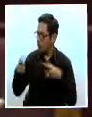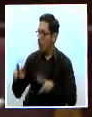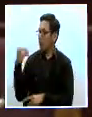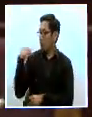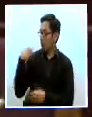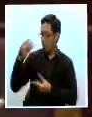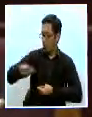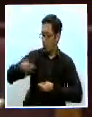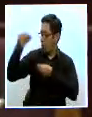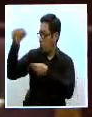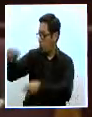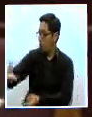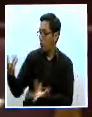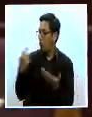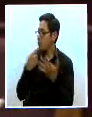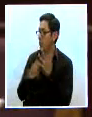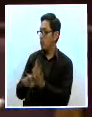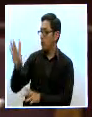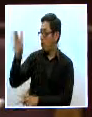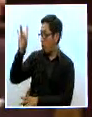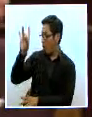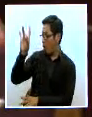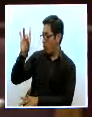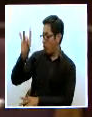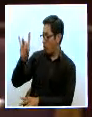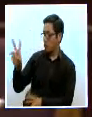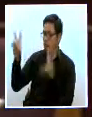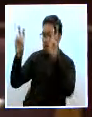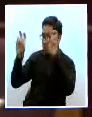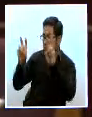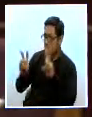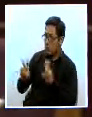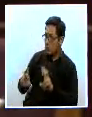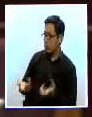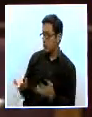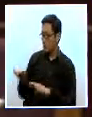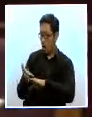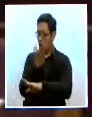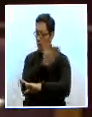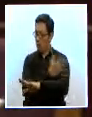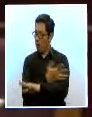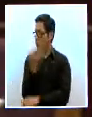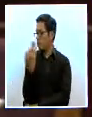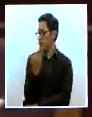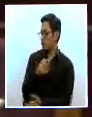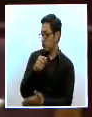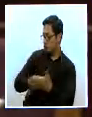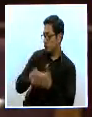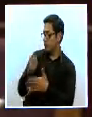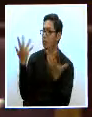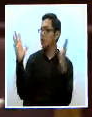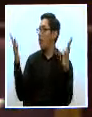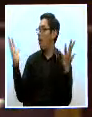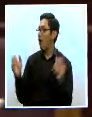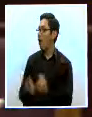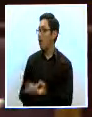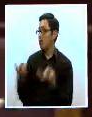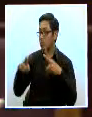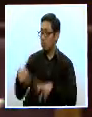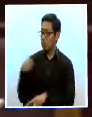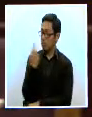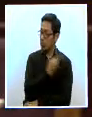se habla de algunos ocho considerandos que previo electoral tenían que cumplirse más allá de eso lo que nosotros sí estamos claros